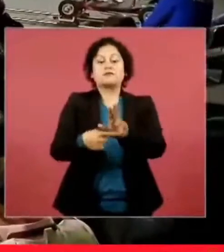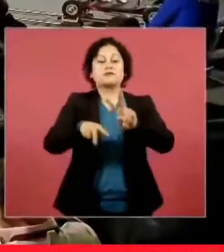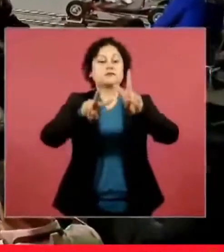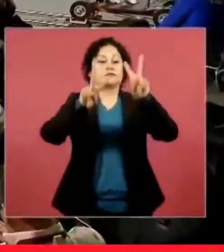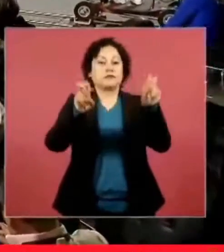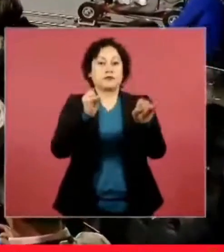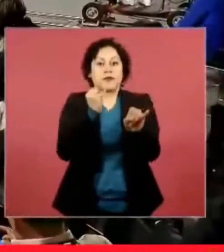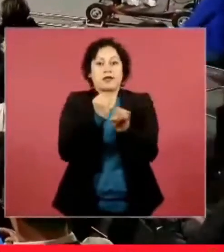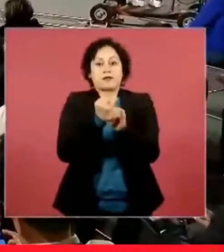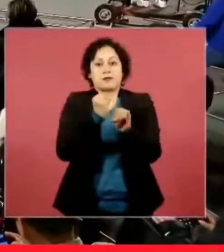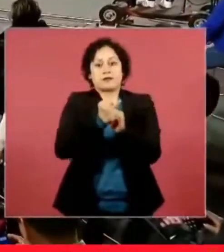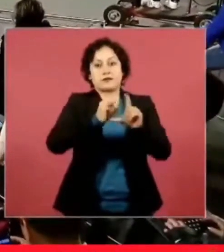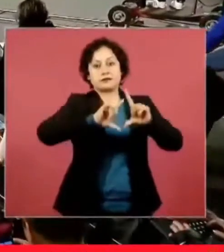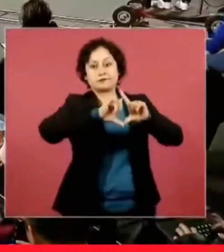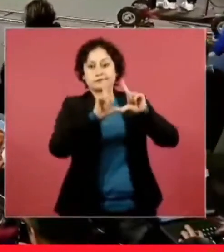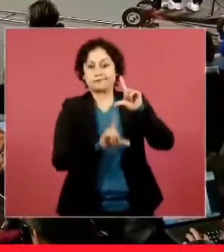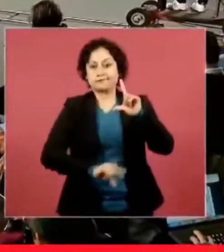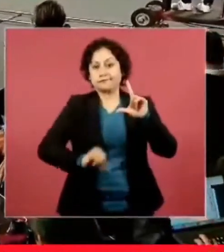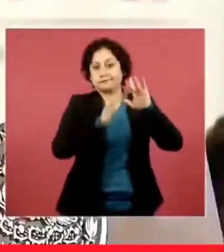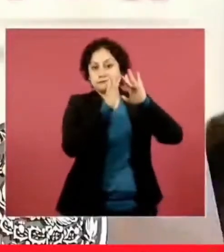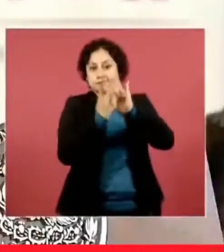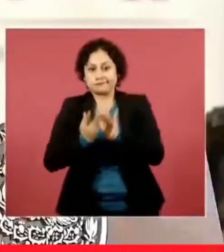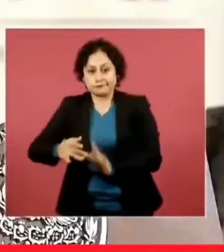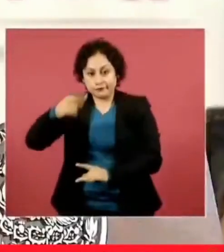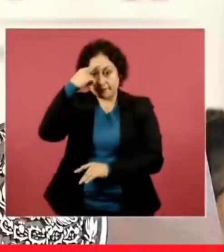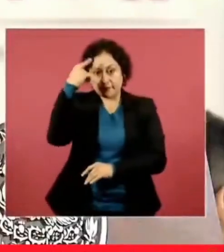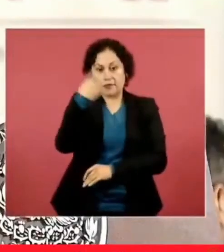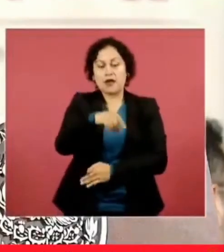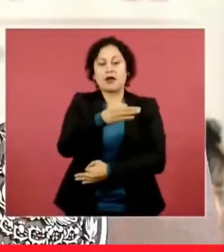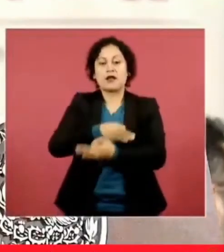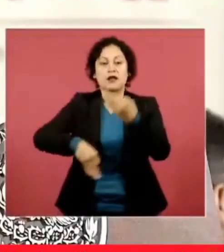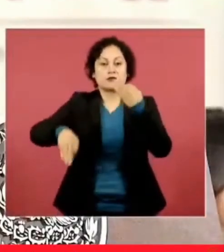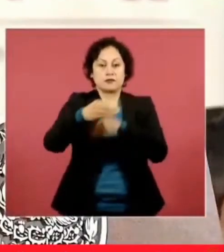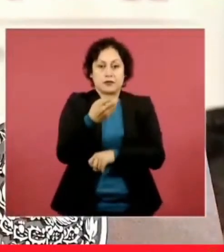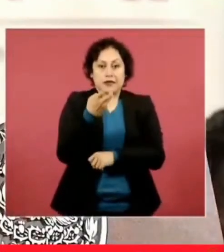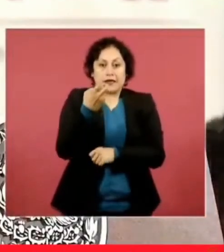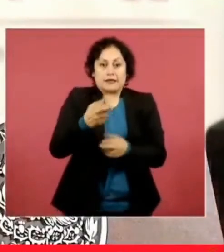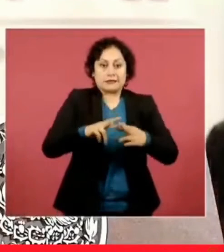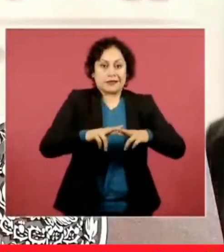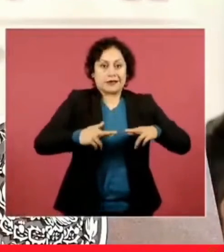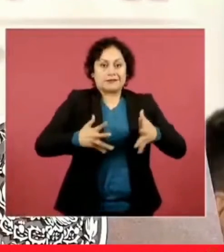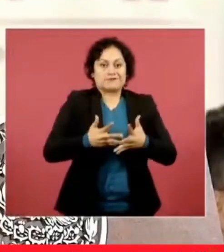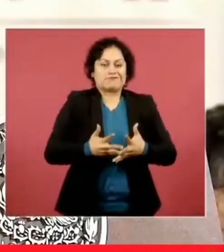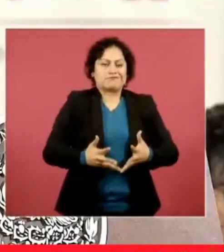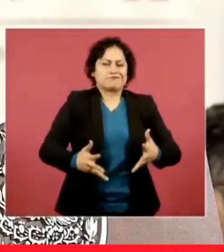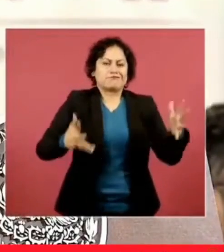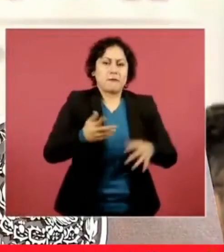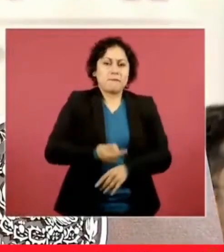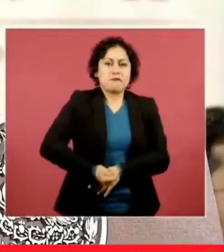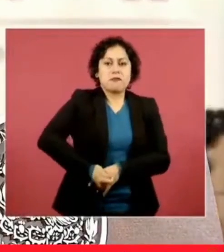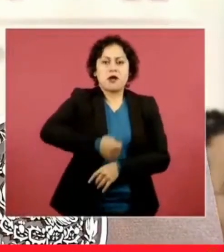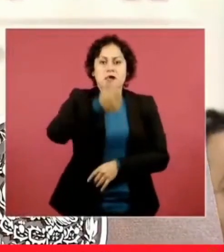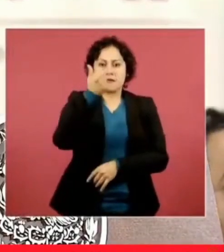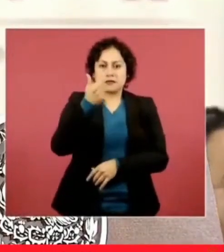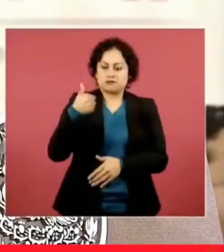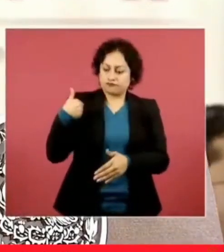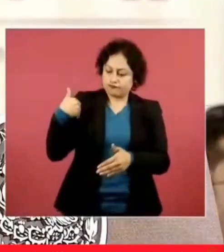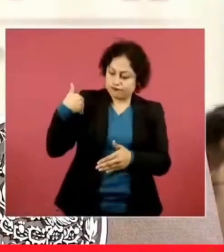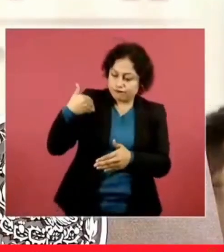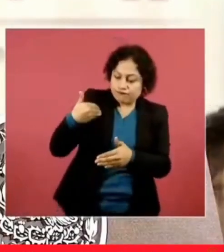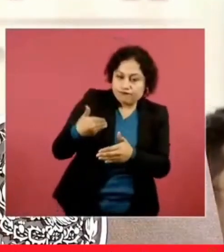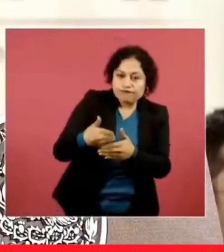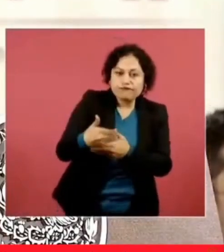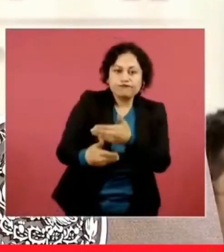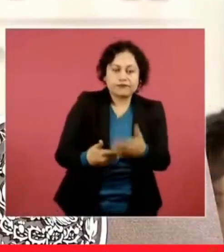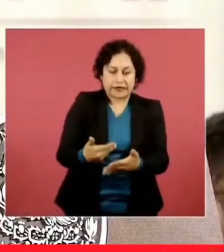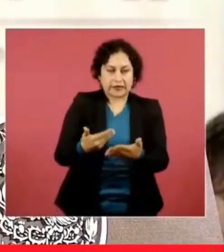todos. Esta gran red sin precedentes avanza y nos gustaría mucho compartirles estos avances a todos ustedes.